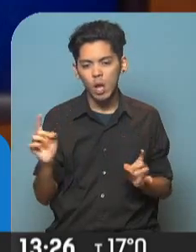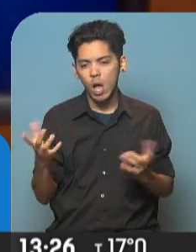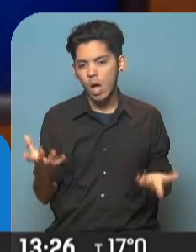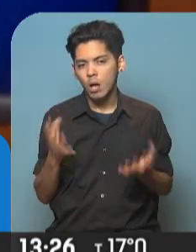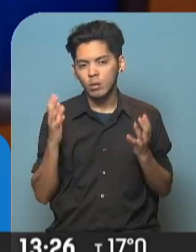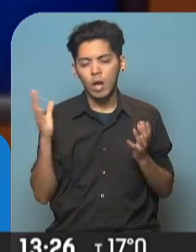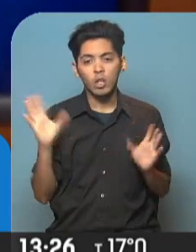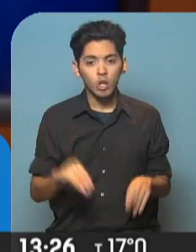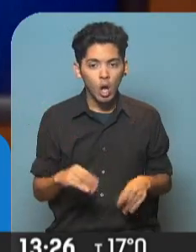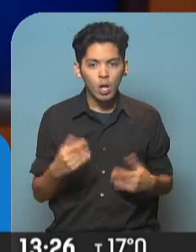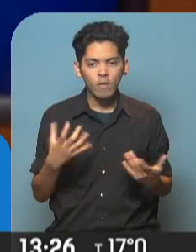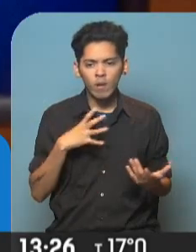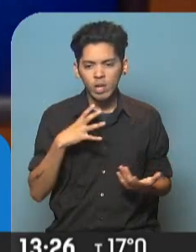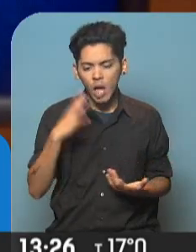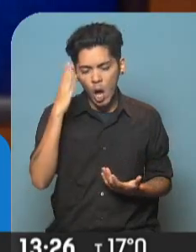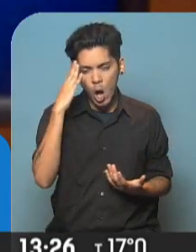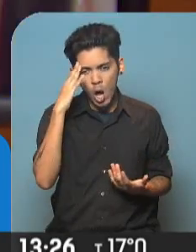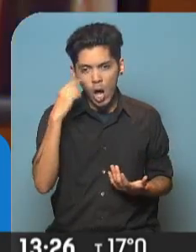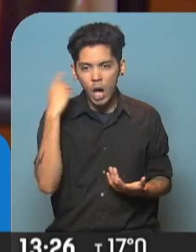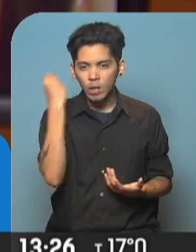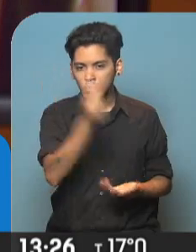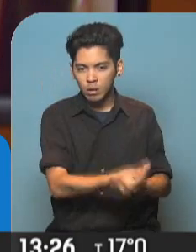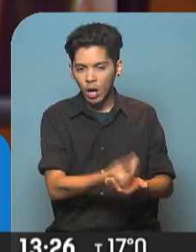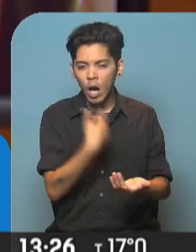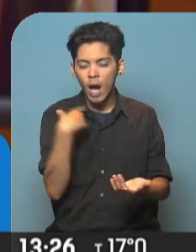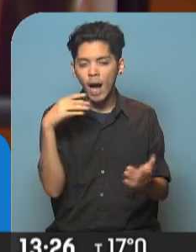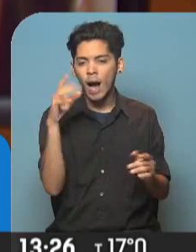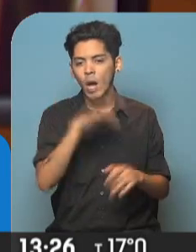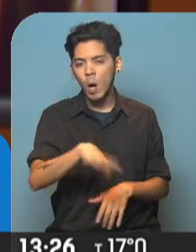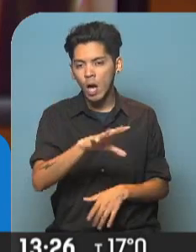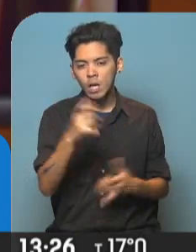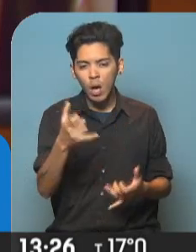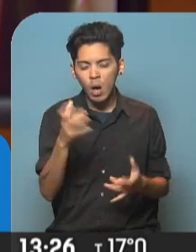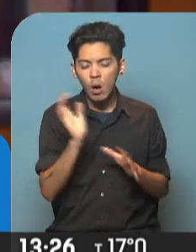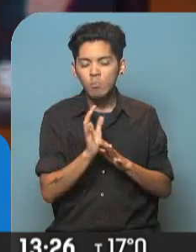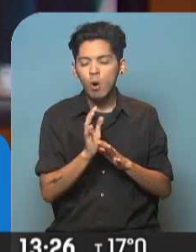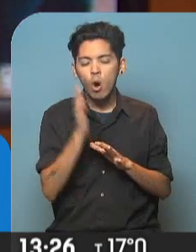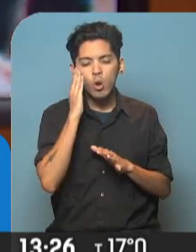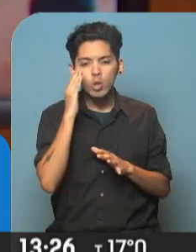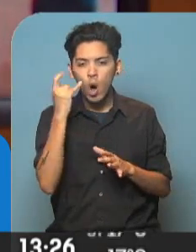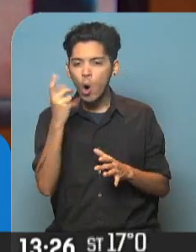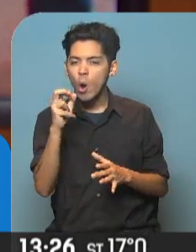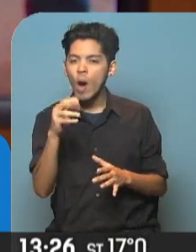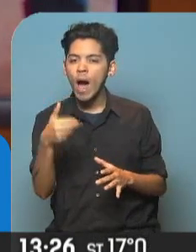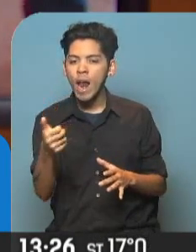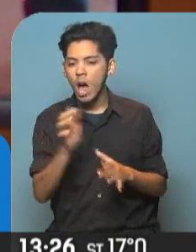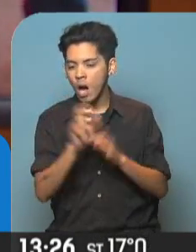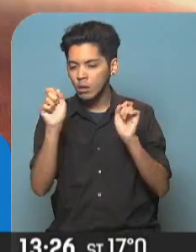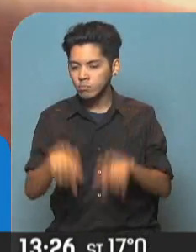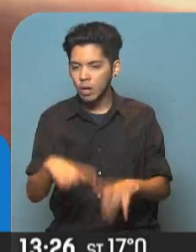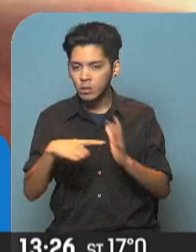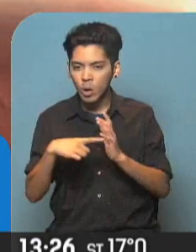y falta la cultura también de irse a vivir al interior. Tenemos una cultura muy urbana nosotros. Hay políticas de Estado que pueden